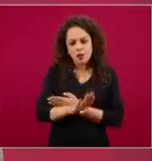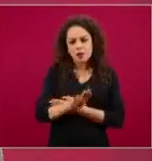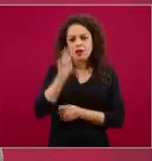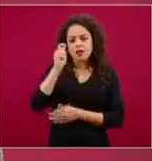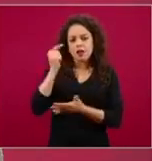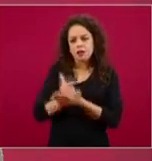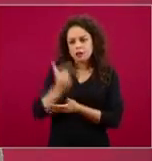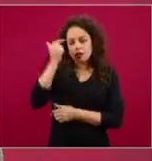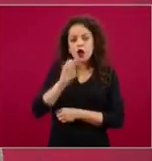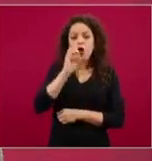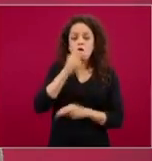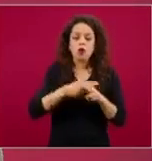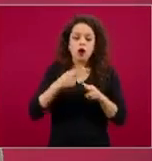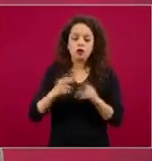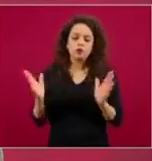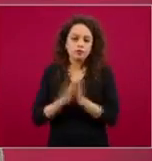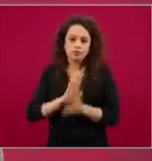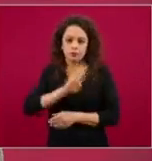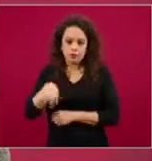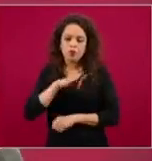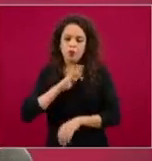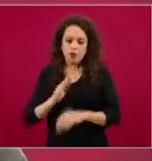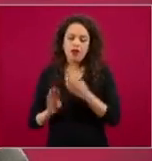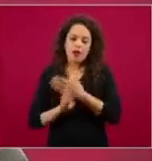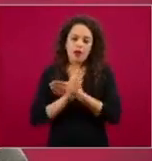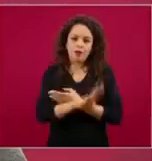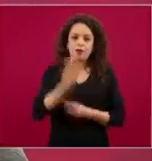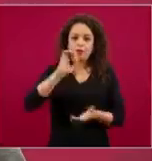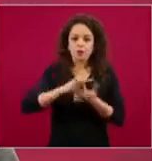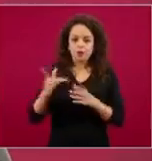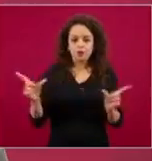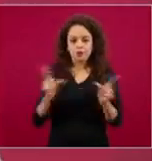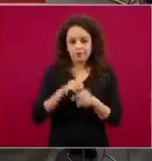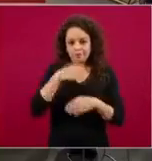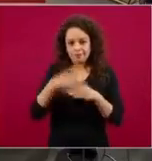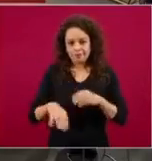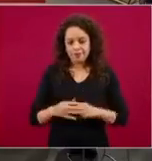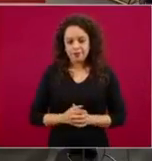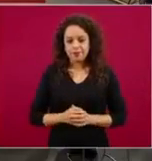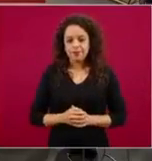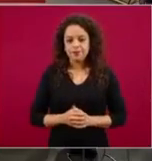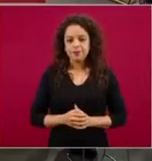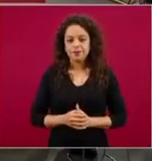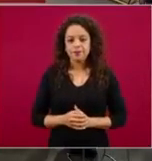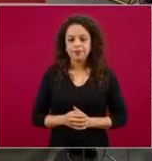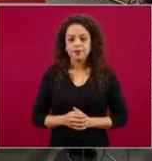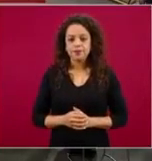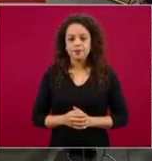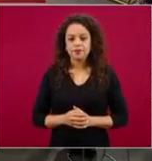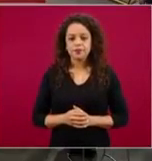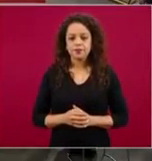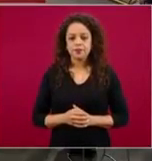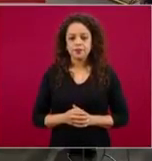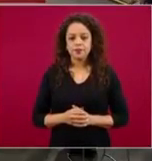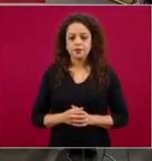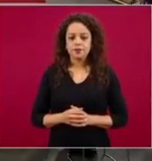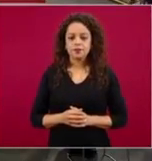un desenlace fatal. Muchas gracias. Aquí terminamos. Gracias, compañeros.